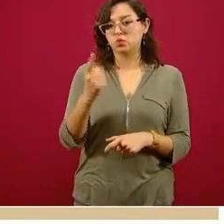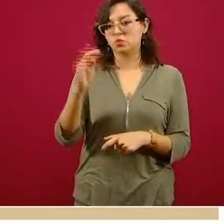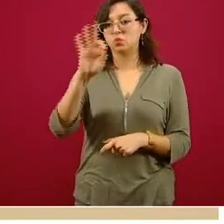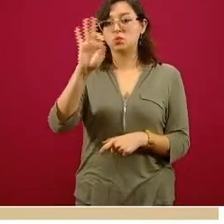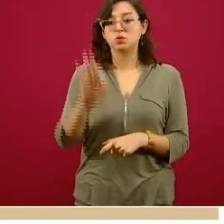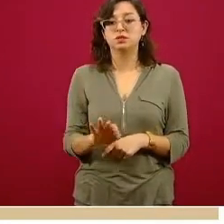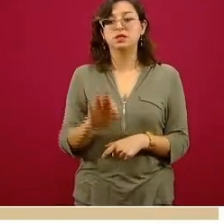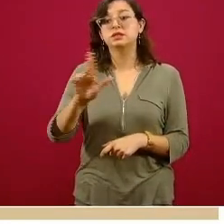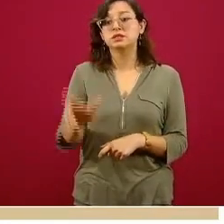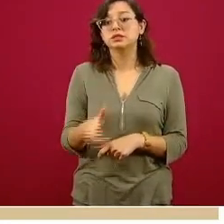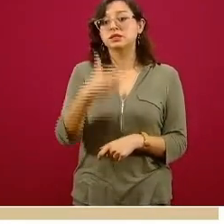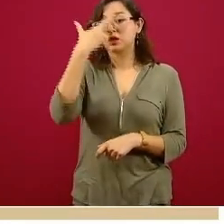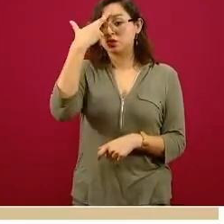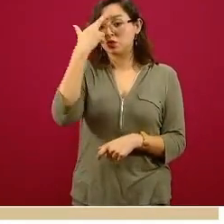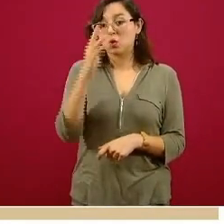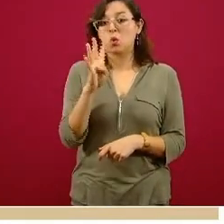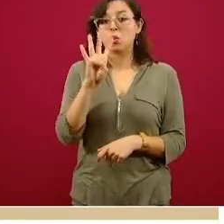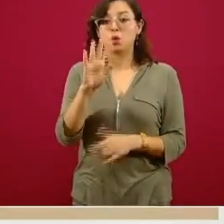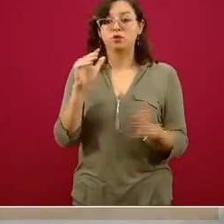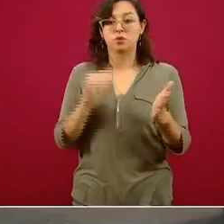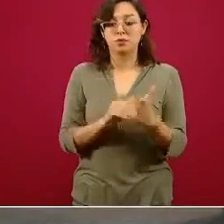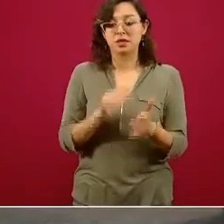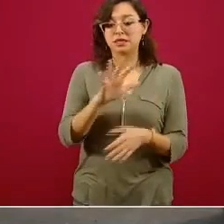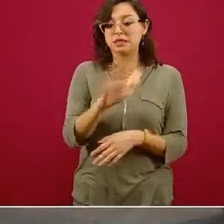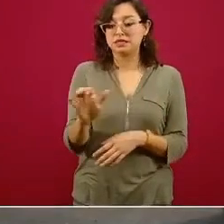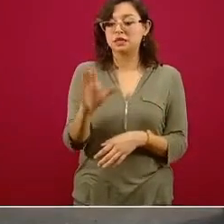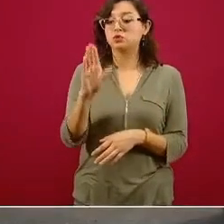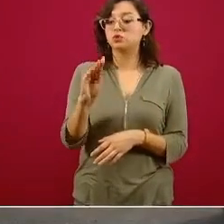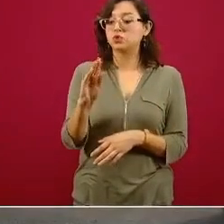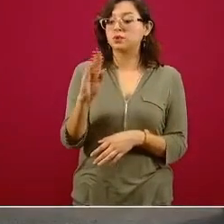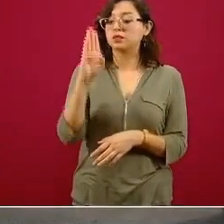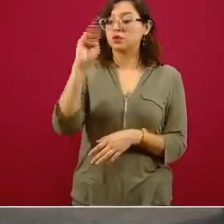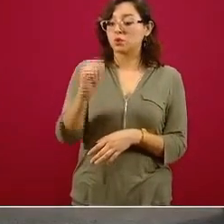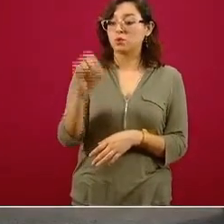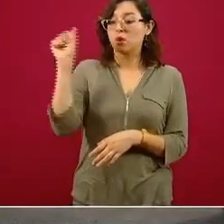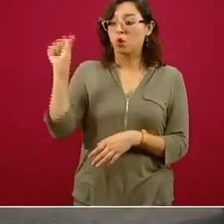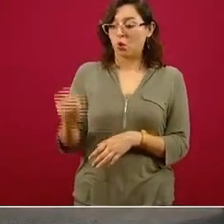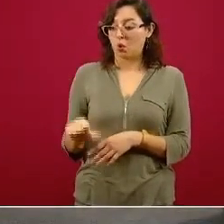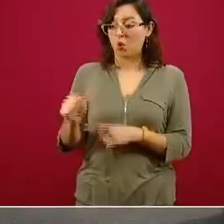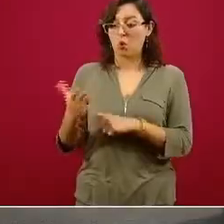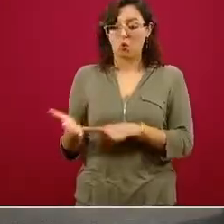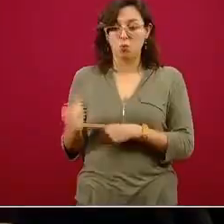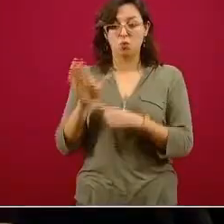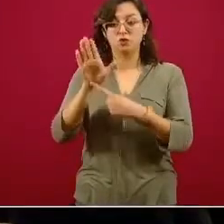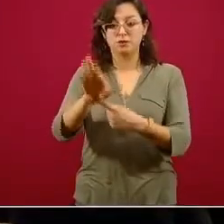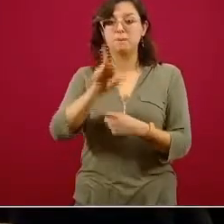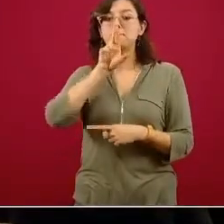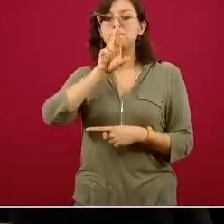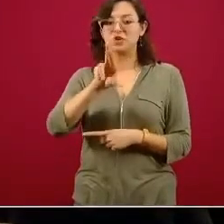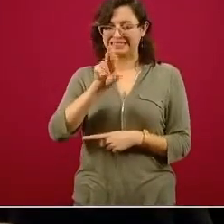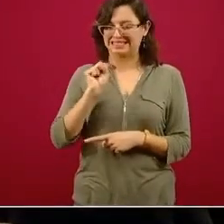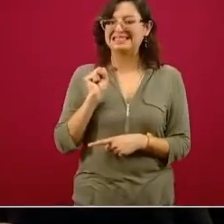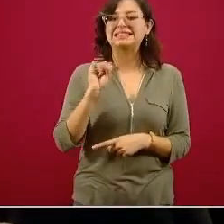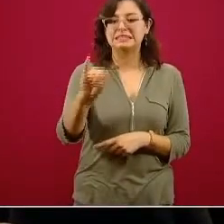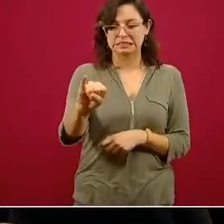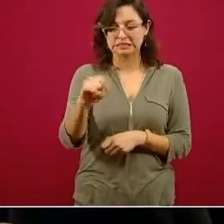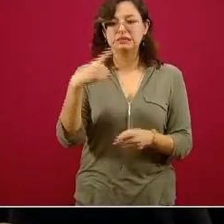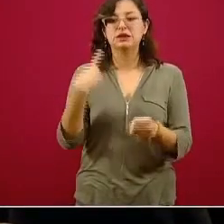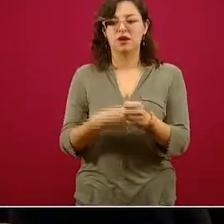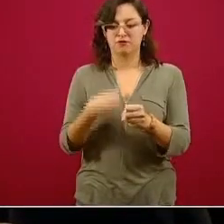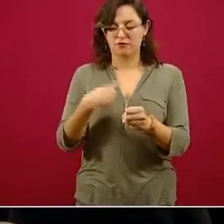estos 4.599 casos que el día de hoy tuvieron un resultado positivo o se notificaron a la